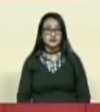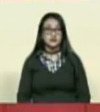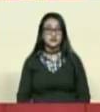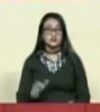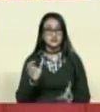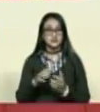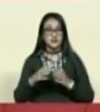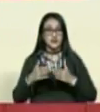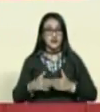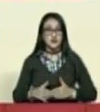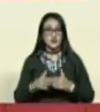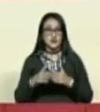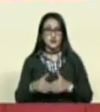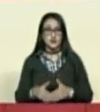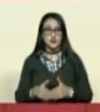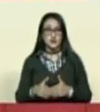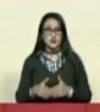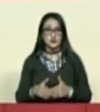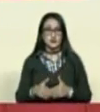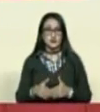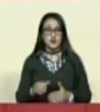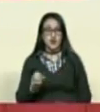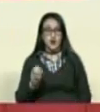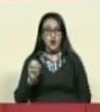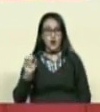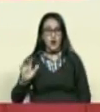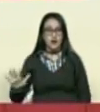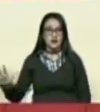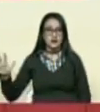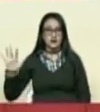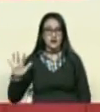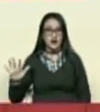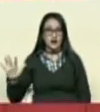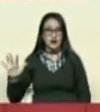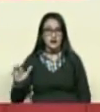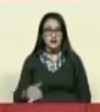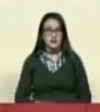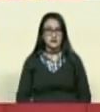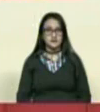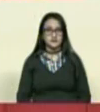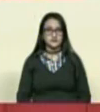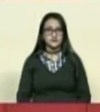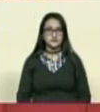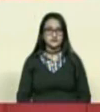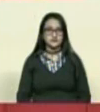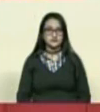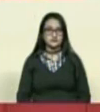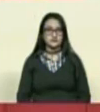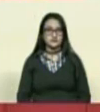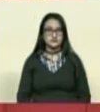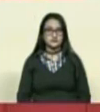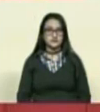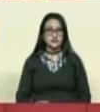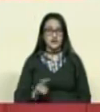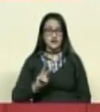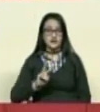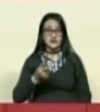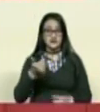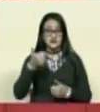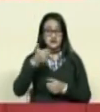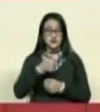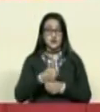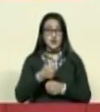Marítima Insular Oriental. Muy bien, Oti. Vicealmirante Fernando Gutiérrez